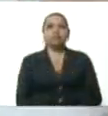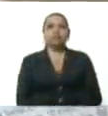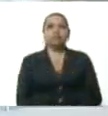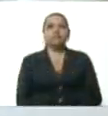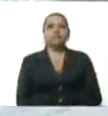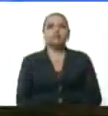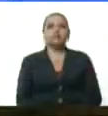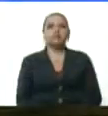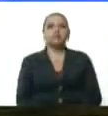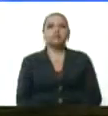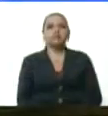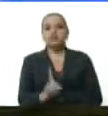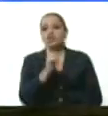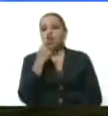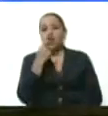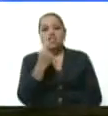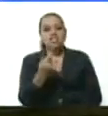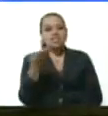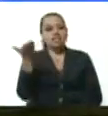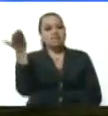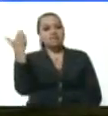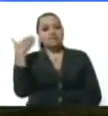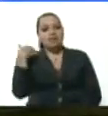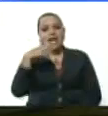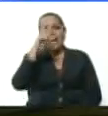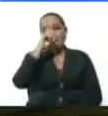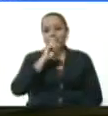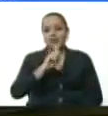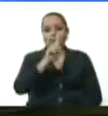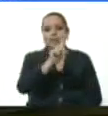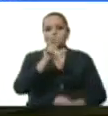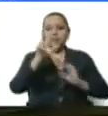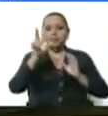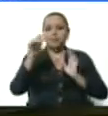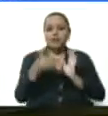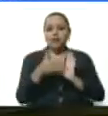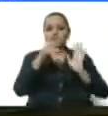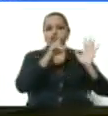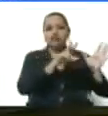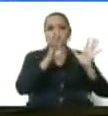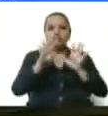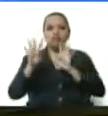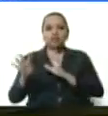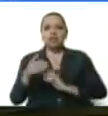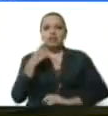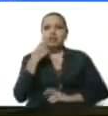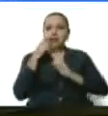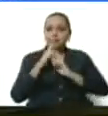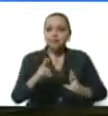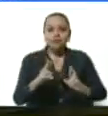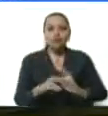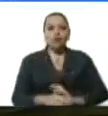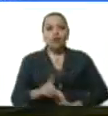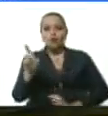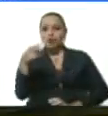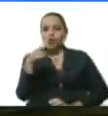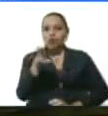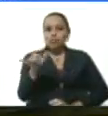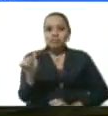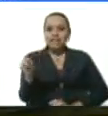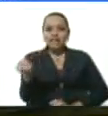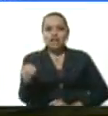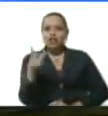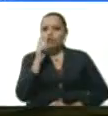no versa sobre el laudo fraudulento de 1899, donde, repito, ni siquiera Guyana era una